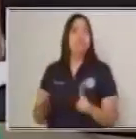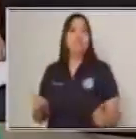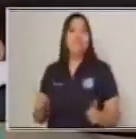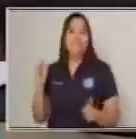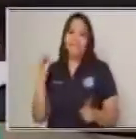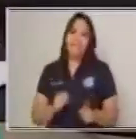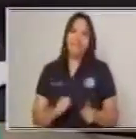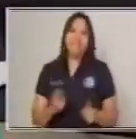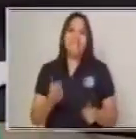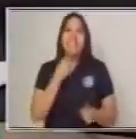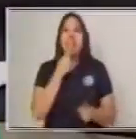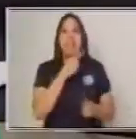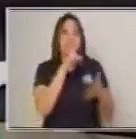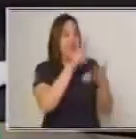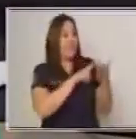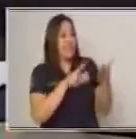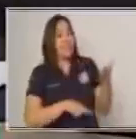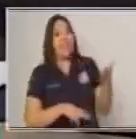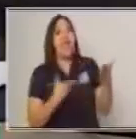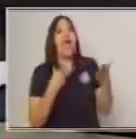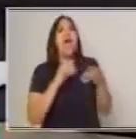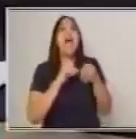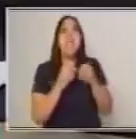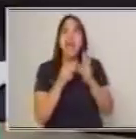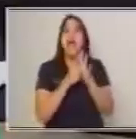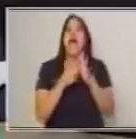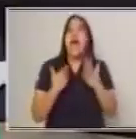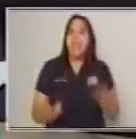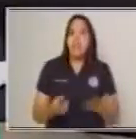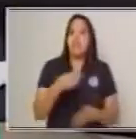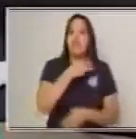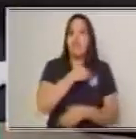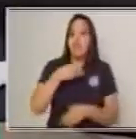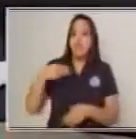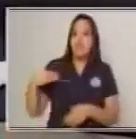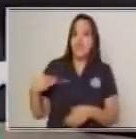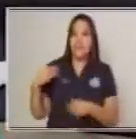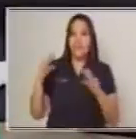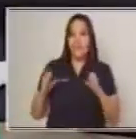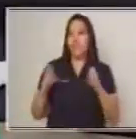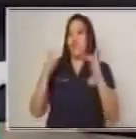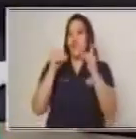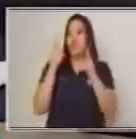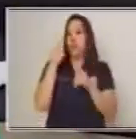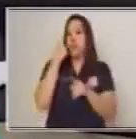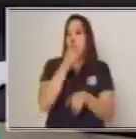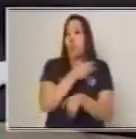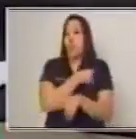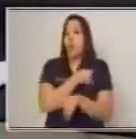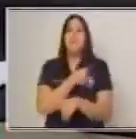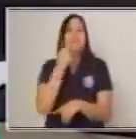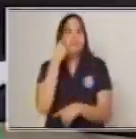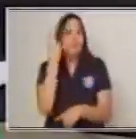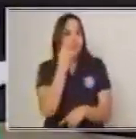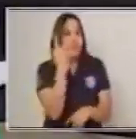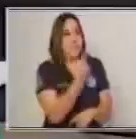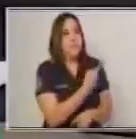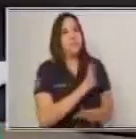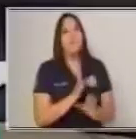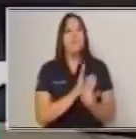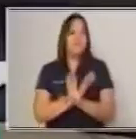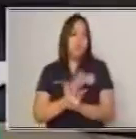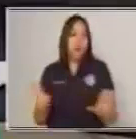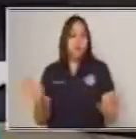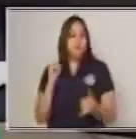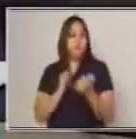Esta es una lectura que está en la página del Ministerio de Educación por si ustedes la quieren buscar. Ahora, ¿tienen ya